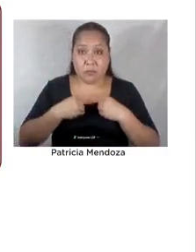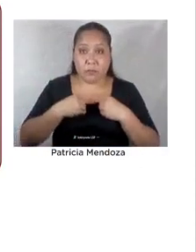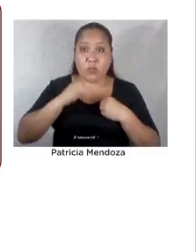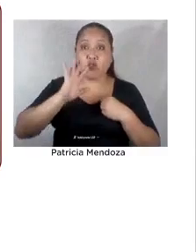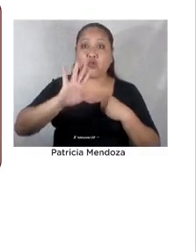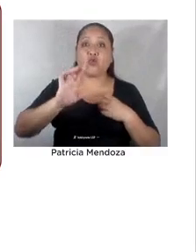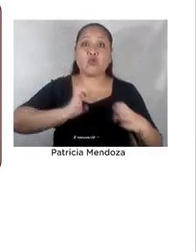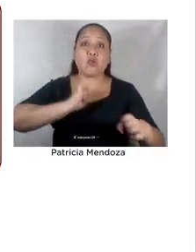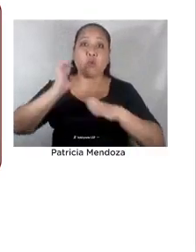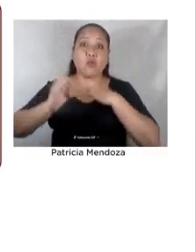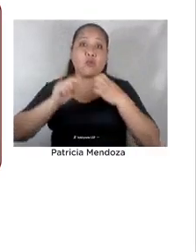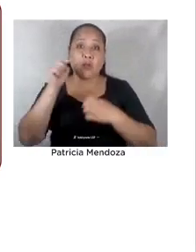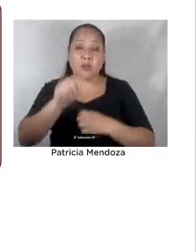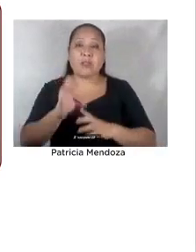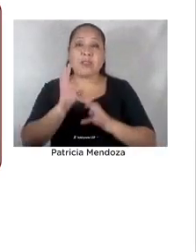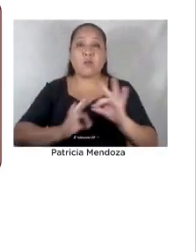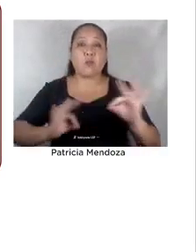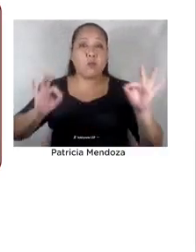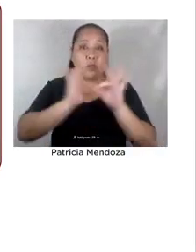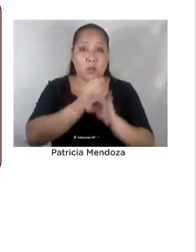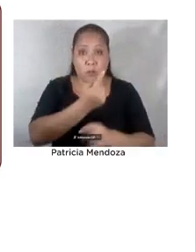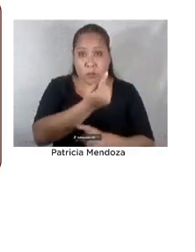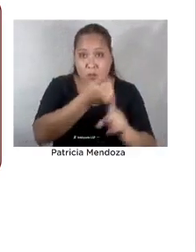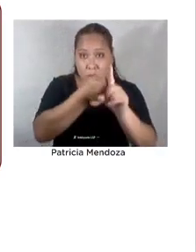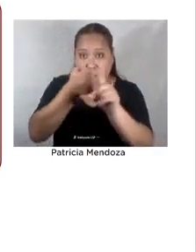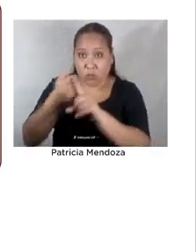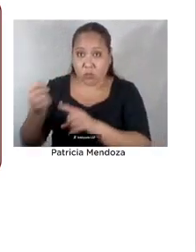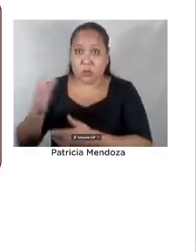para ustedes y para todos nosotros. Gracias.